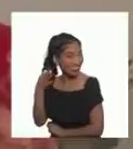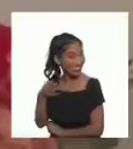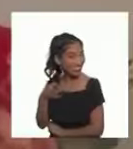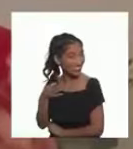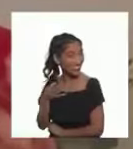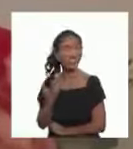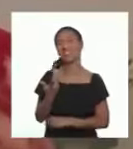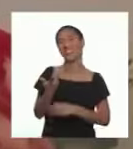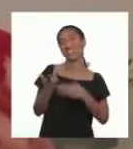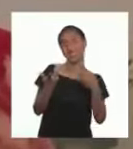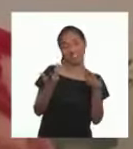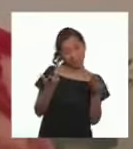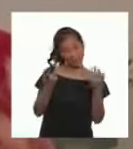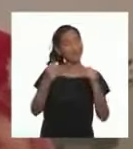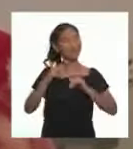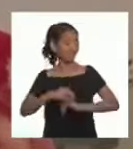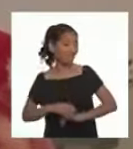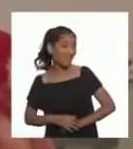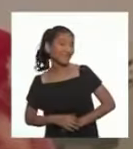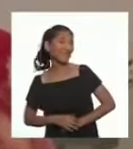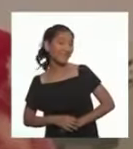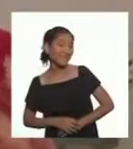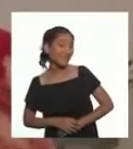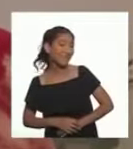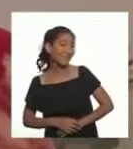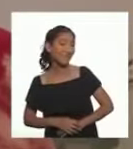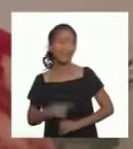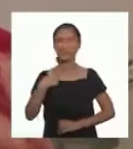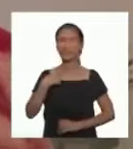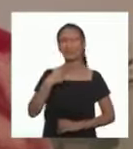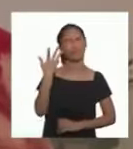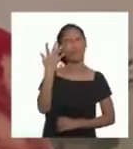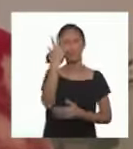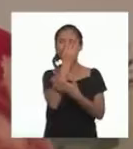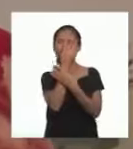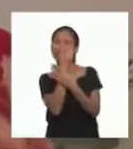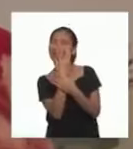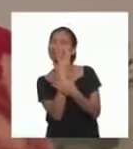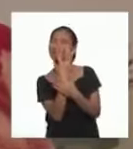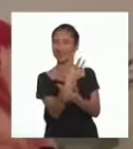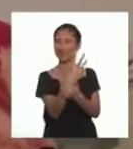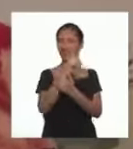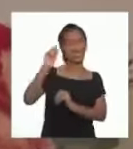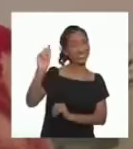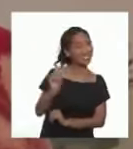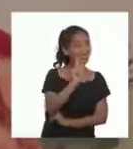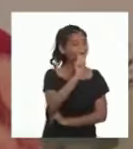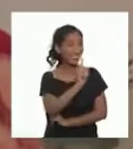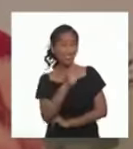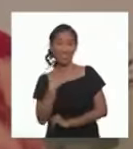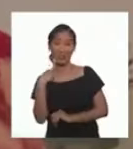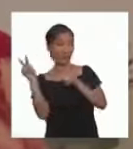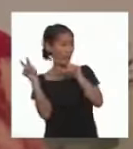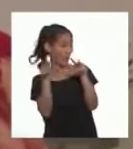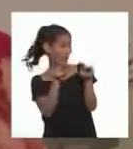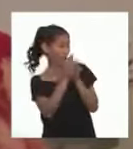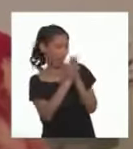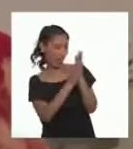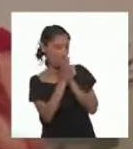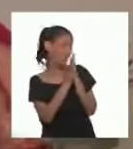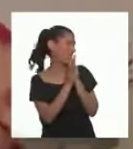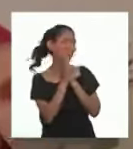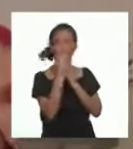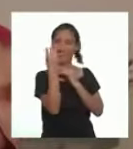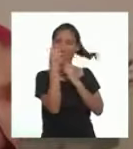¿verdad? Oh, así es, Calcetín. La pasé muy, muy bien. Y me enamoré un poquito más